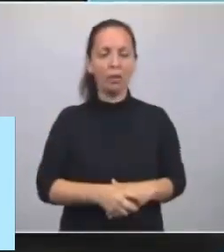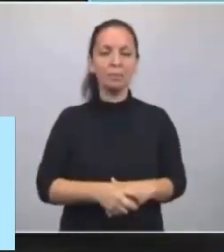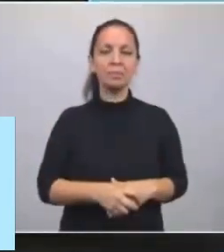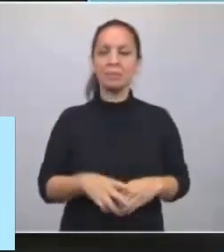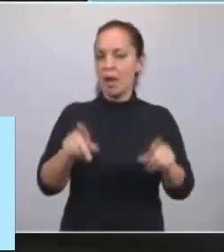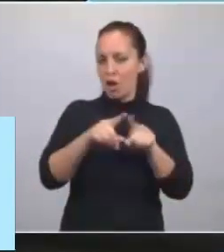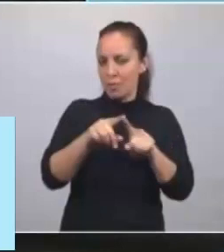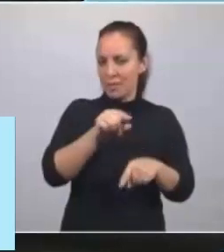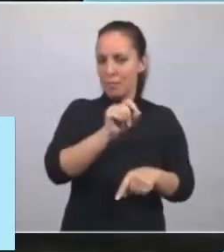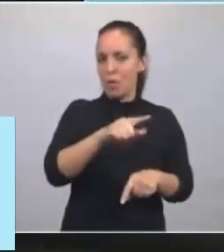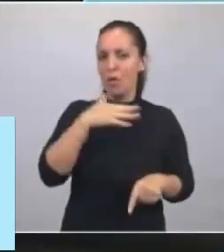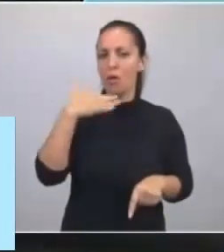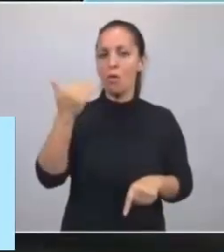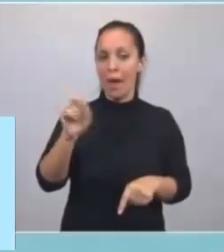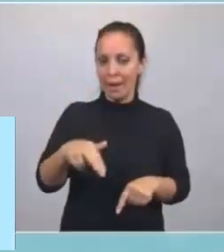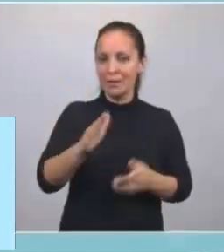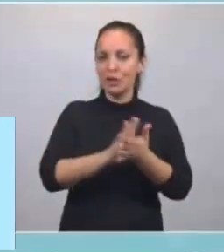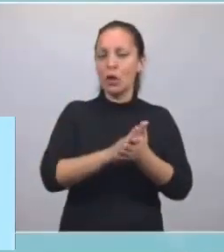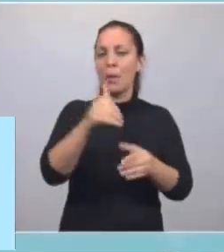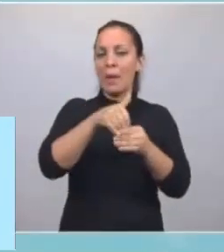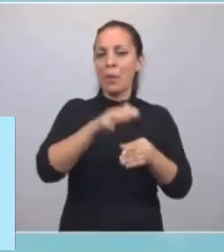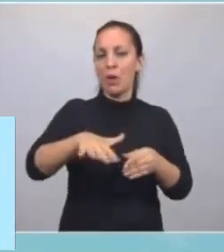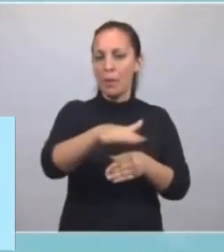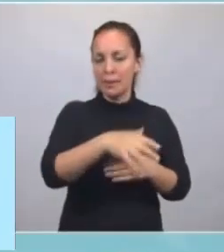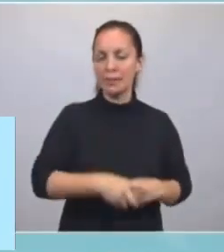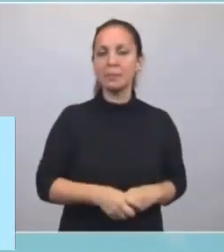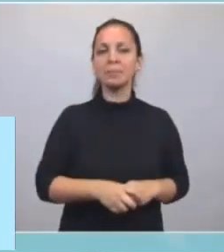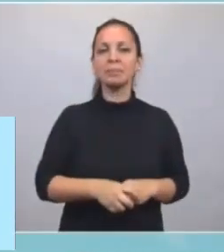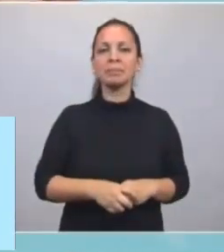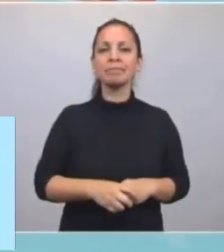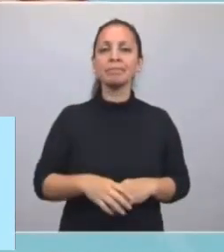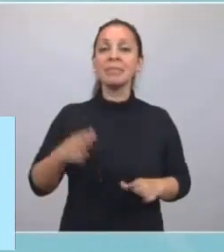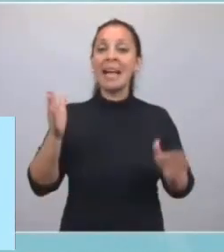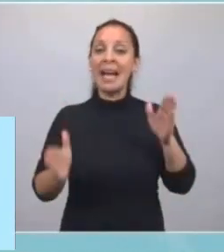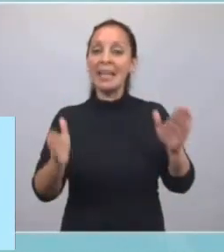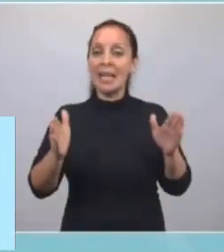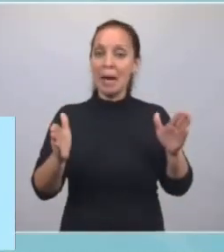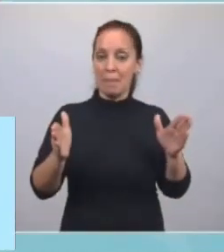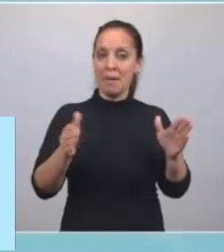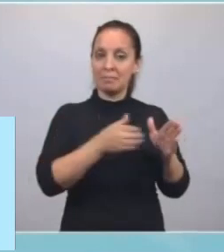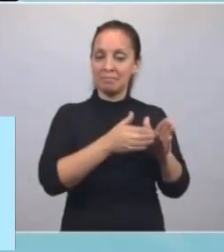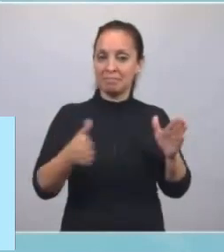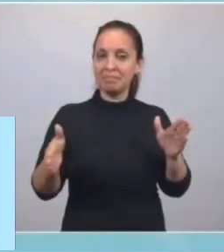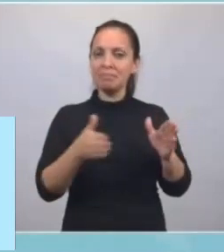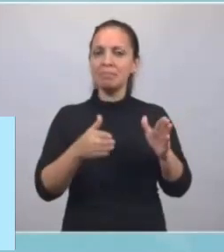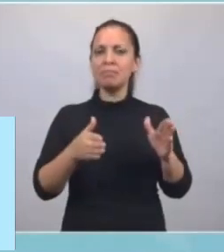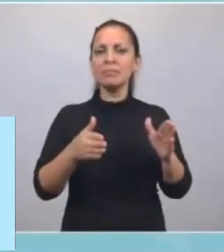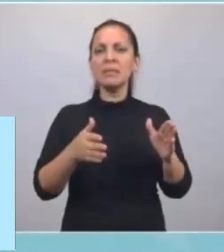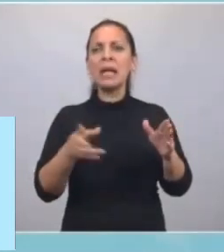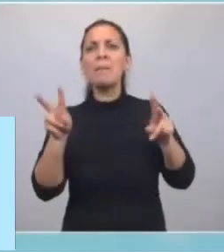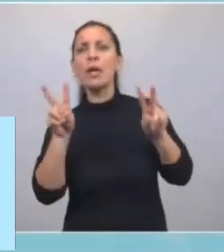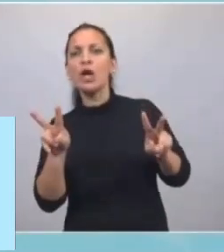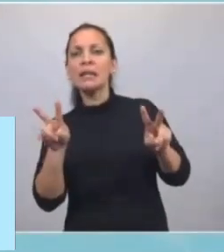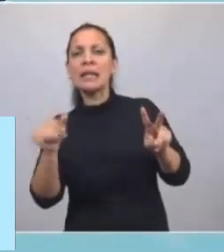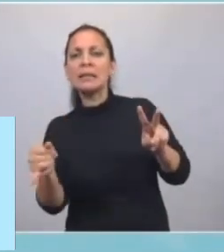Juan sobre el banco de la provincia de Buenos Aires venimos de una etapa donde se discutía nada más peronismo anti